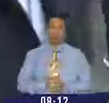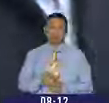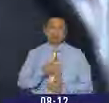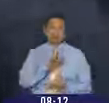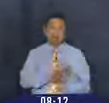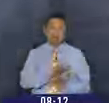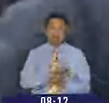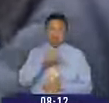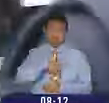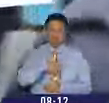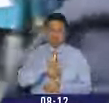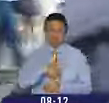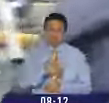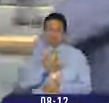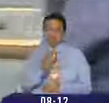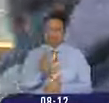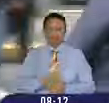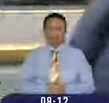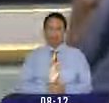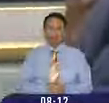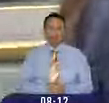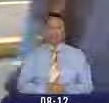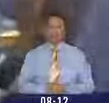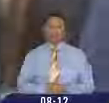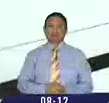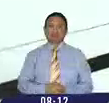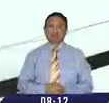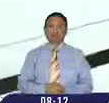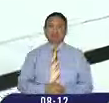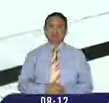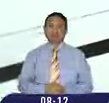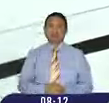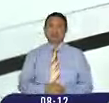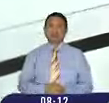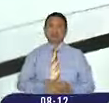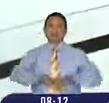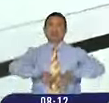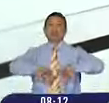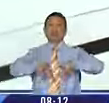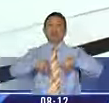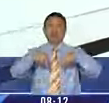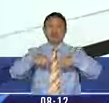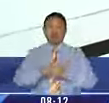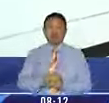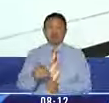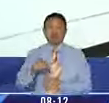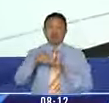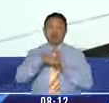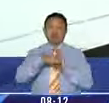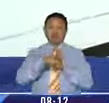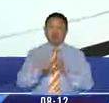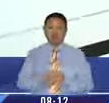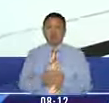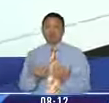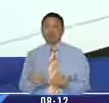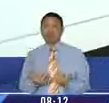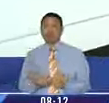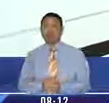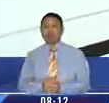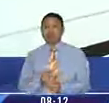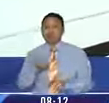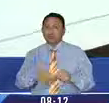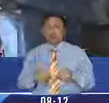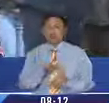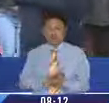tranquilidad, de eso hace mucho tiempo no se habla. Los delincuentes están a lo que sale del banco, no, uno no puede